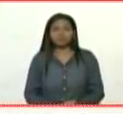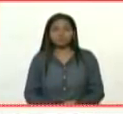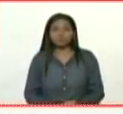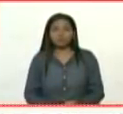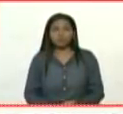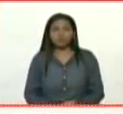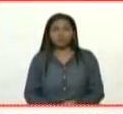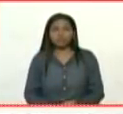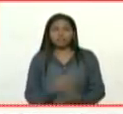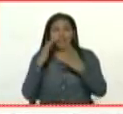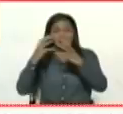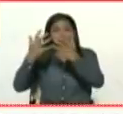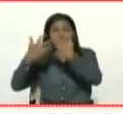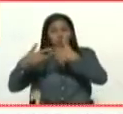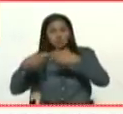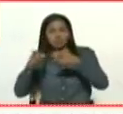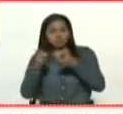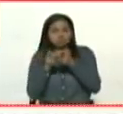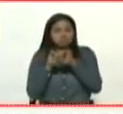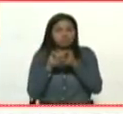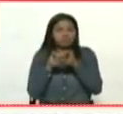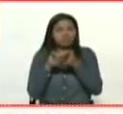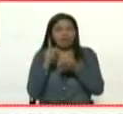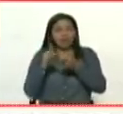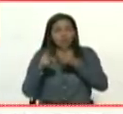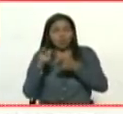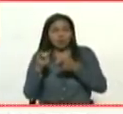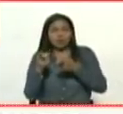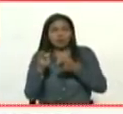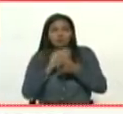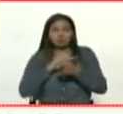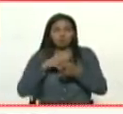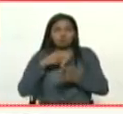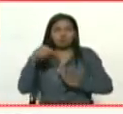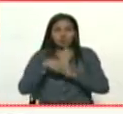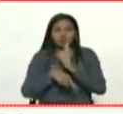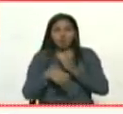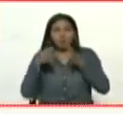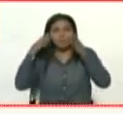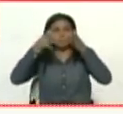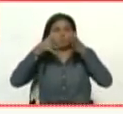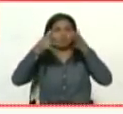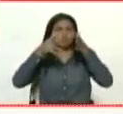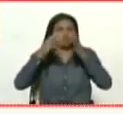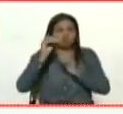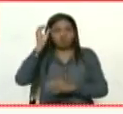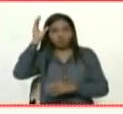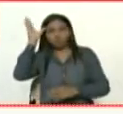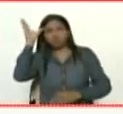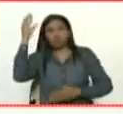hay que alimentarlo con profundidad y con capacidad permanente de